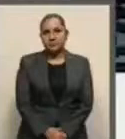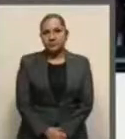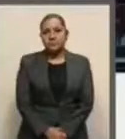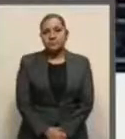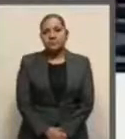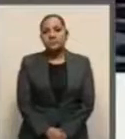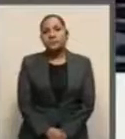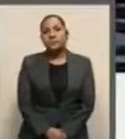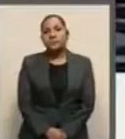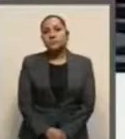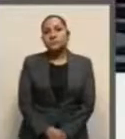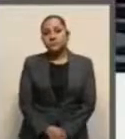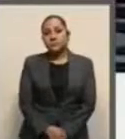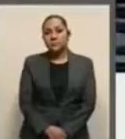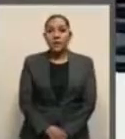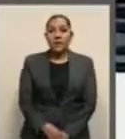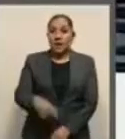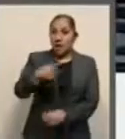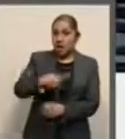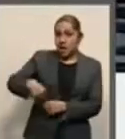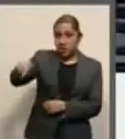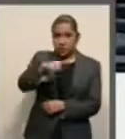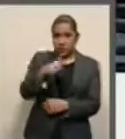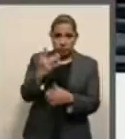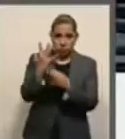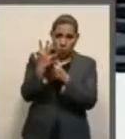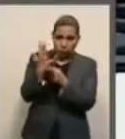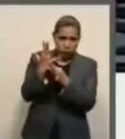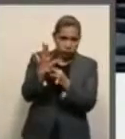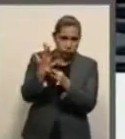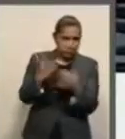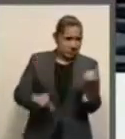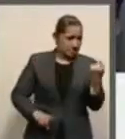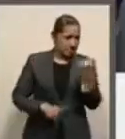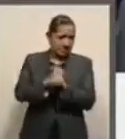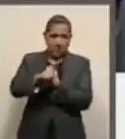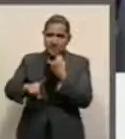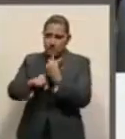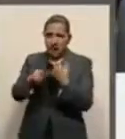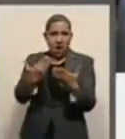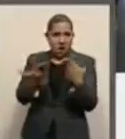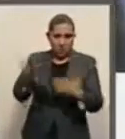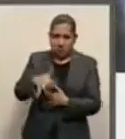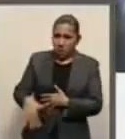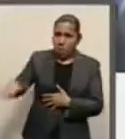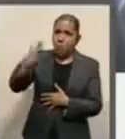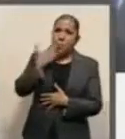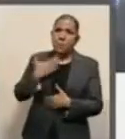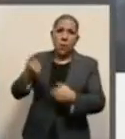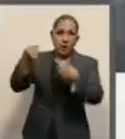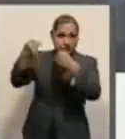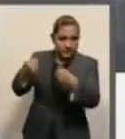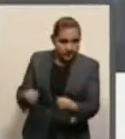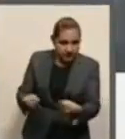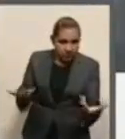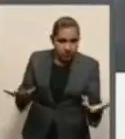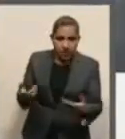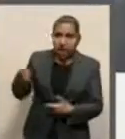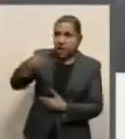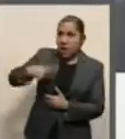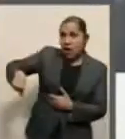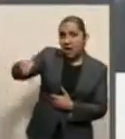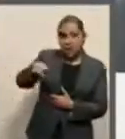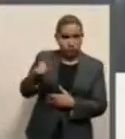los autores del desastre en materia de inseguridad y los que han entregado a los mayores índices de